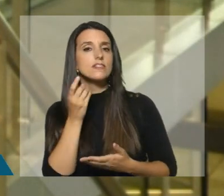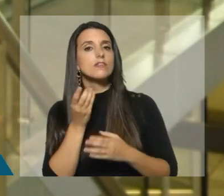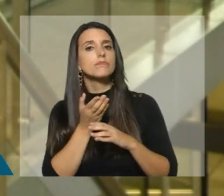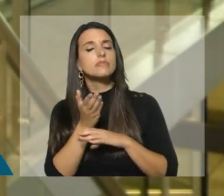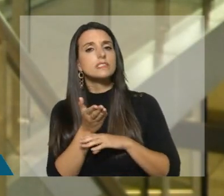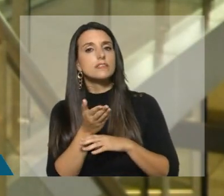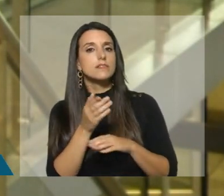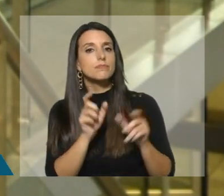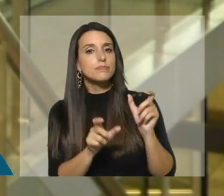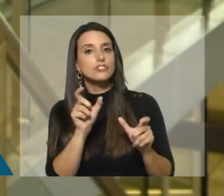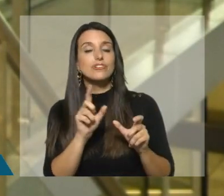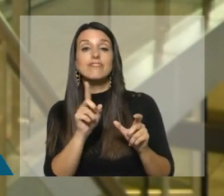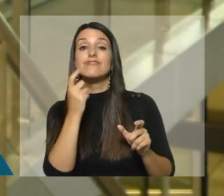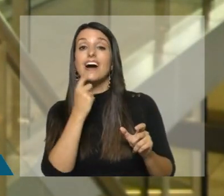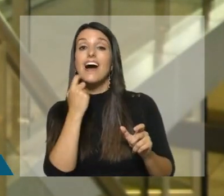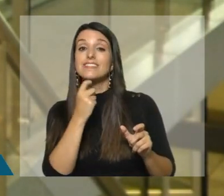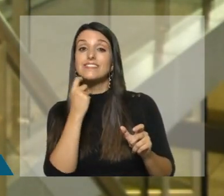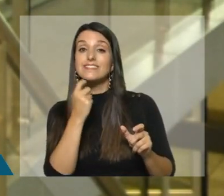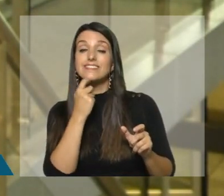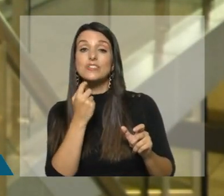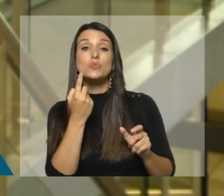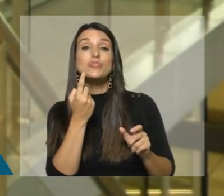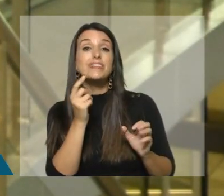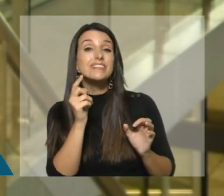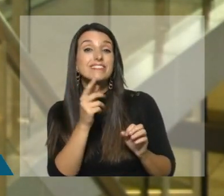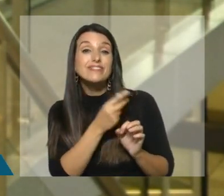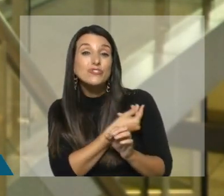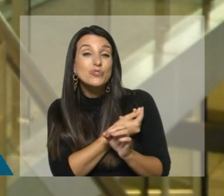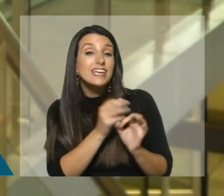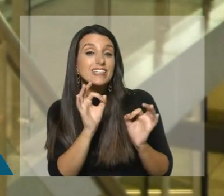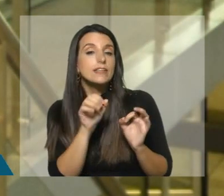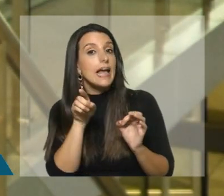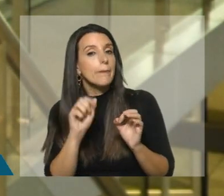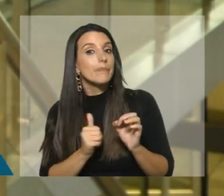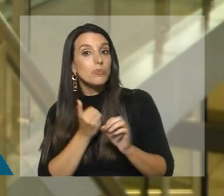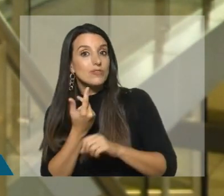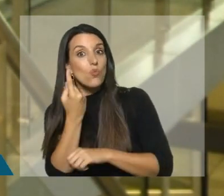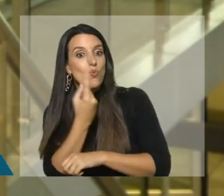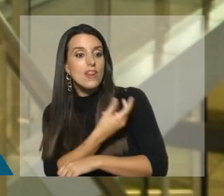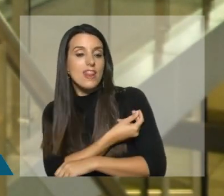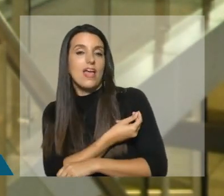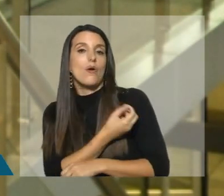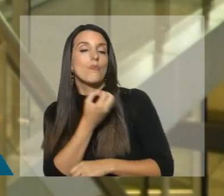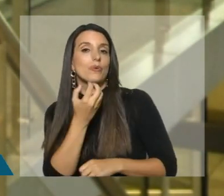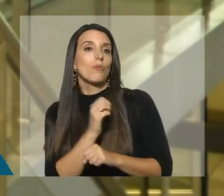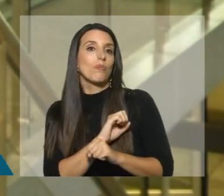exhortan a que aquellos que no se han dado ni siquiera una vacuna se den esta, porque les va a permitir